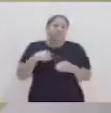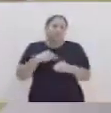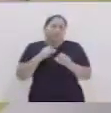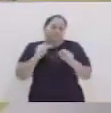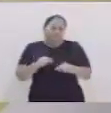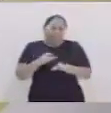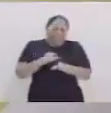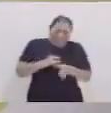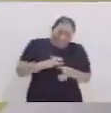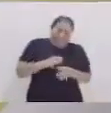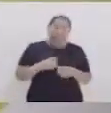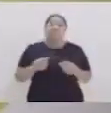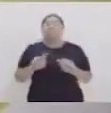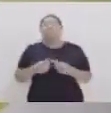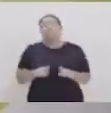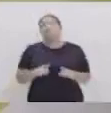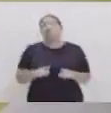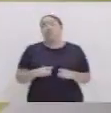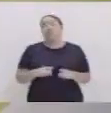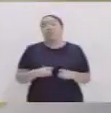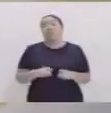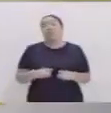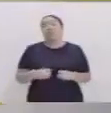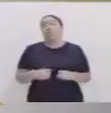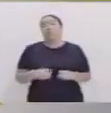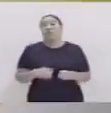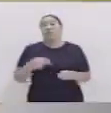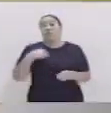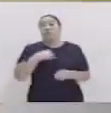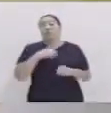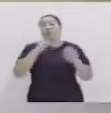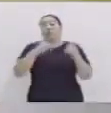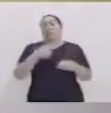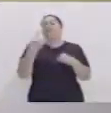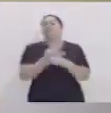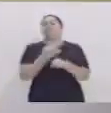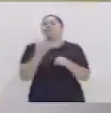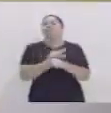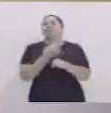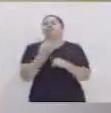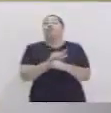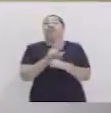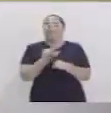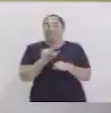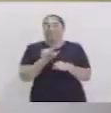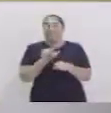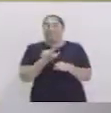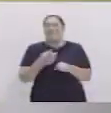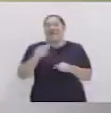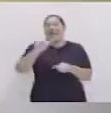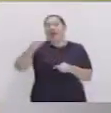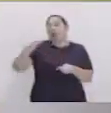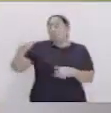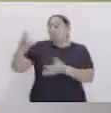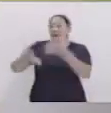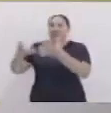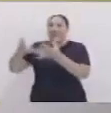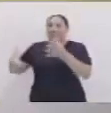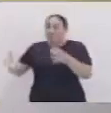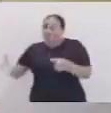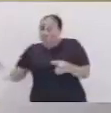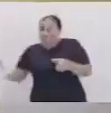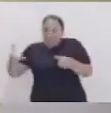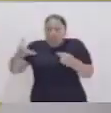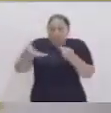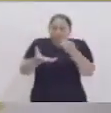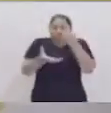abrirlo. Pero un truco que podemos usar es que le colocamos agua caliente sobre el frasco y entonces va a ser más fácil abrirlo.